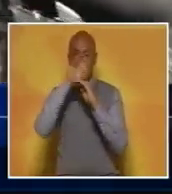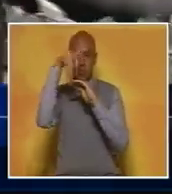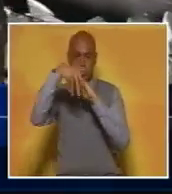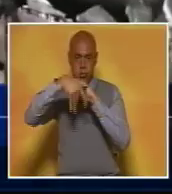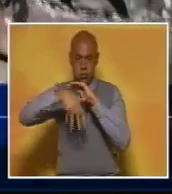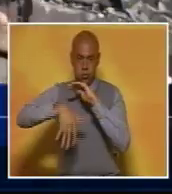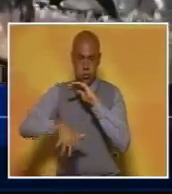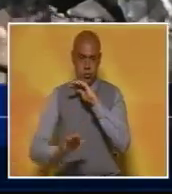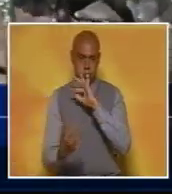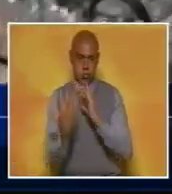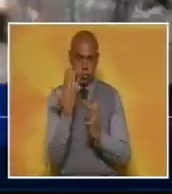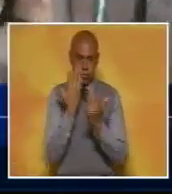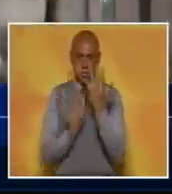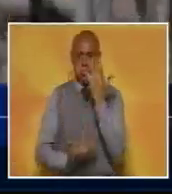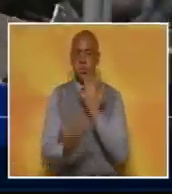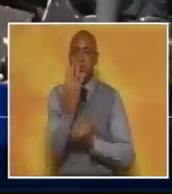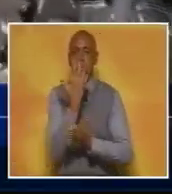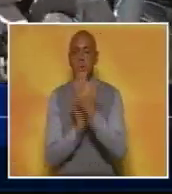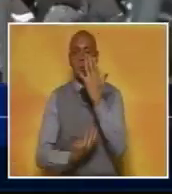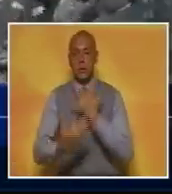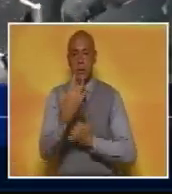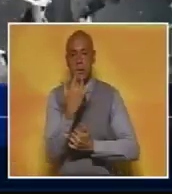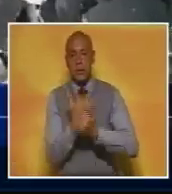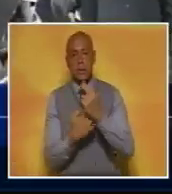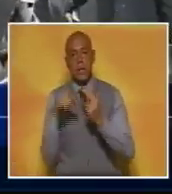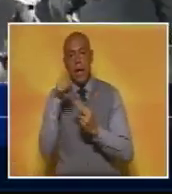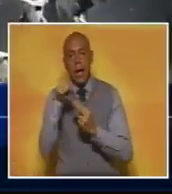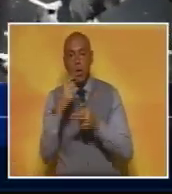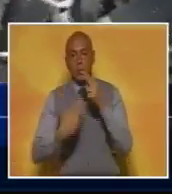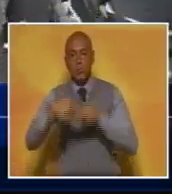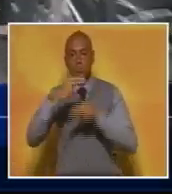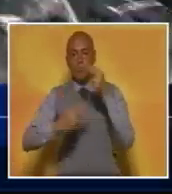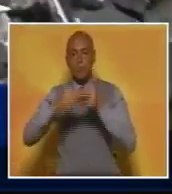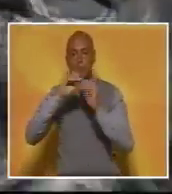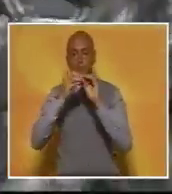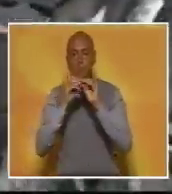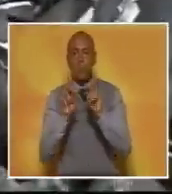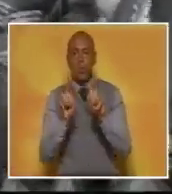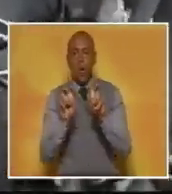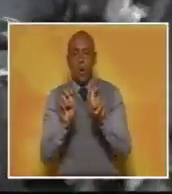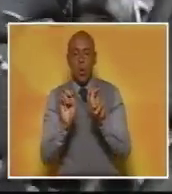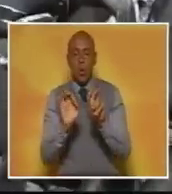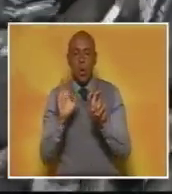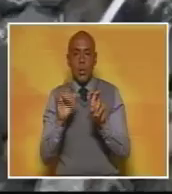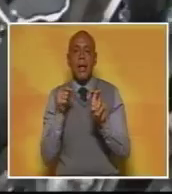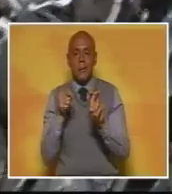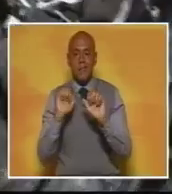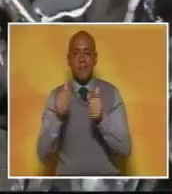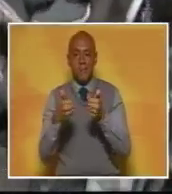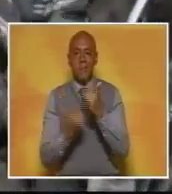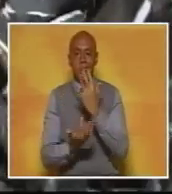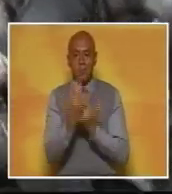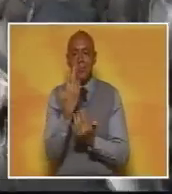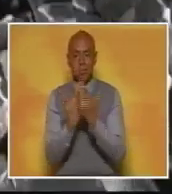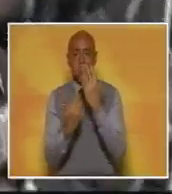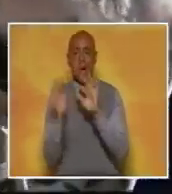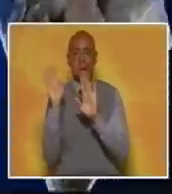residencial al haber sido cubierto en remodelación con un revestimiento de aluminio inflamable que sirvió como combustible.